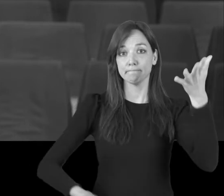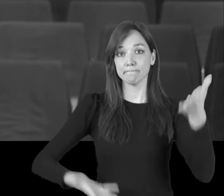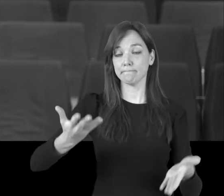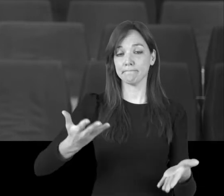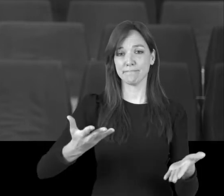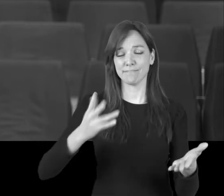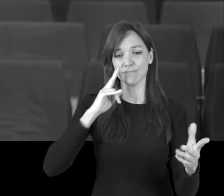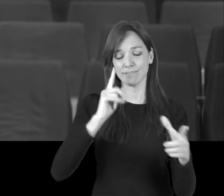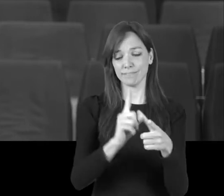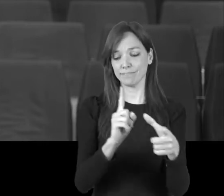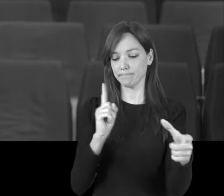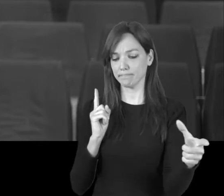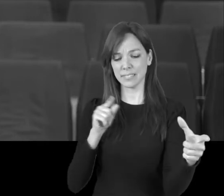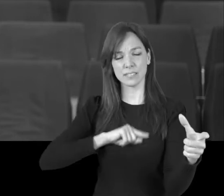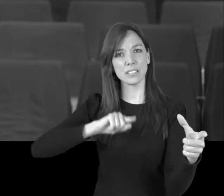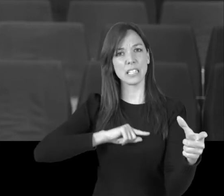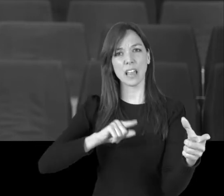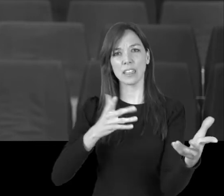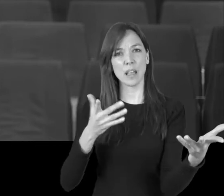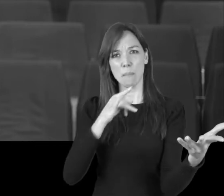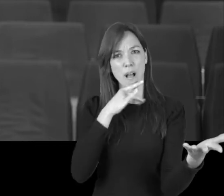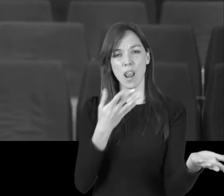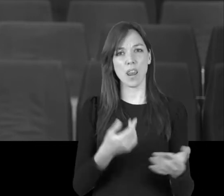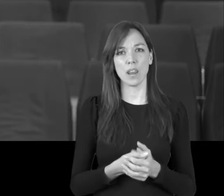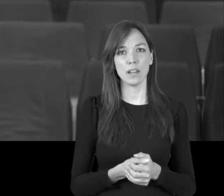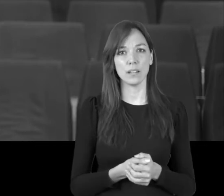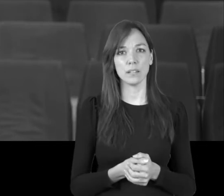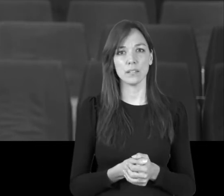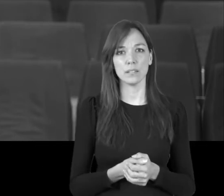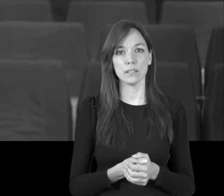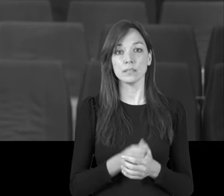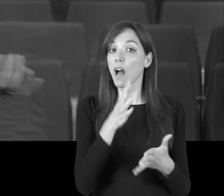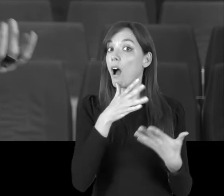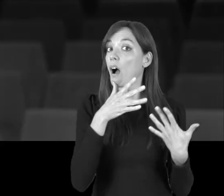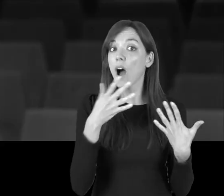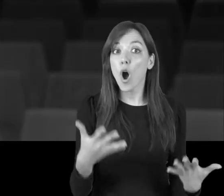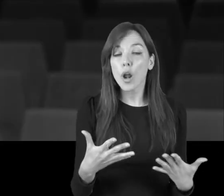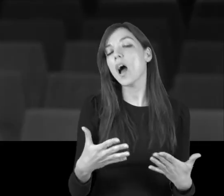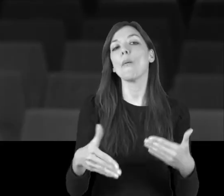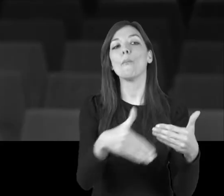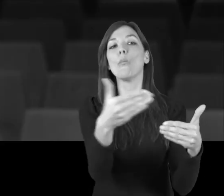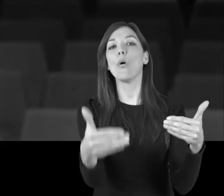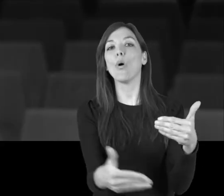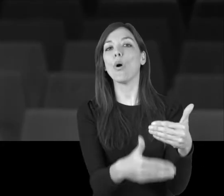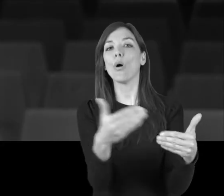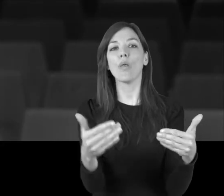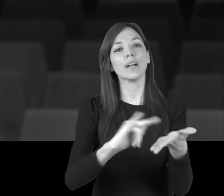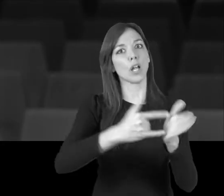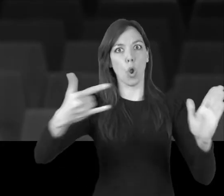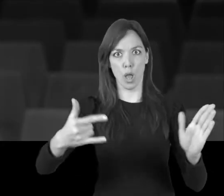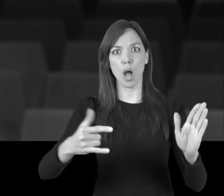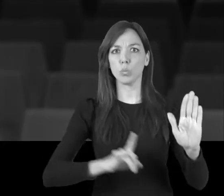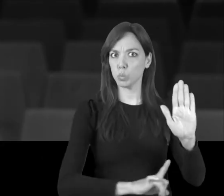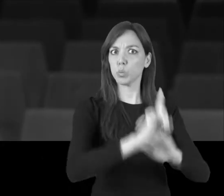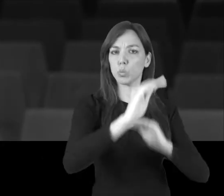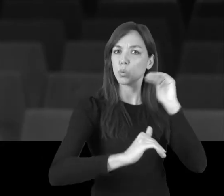está adaptado, pues te sientes mal. Ahora mismo que lo que está todo de